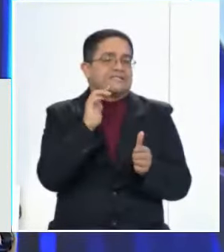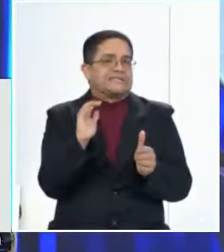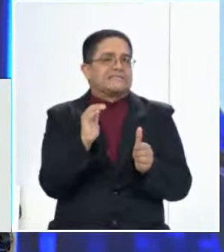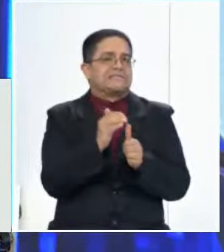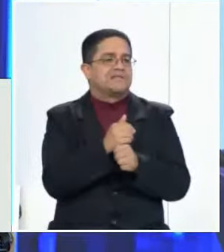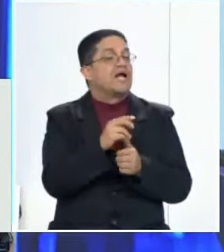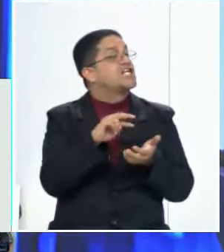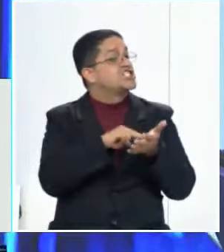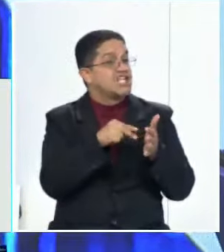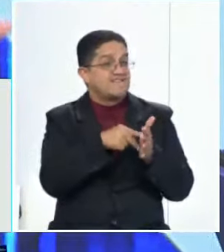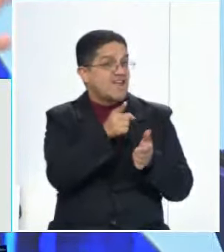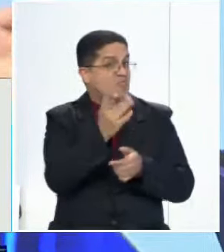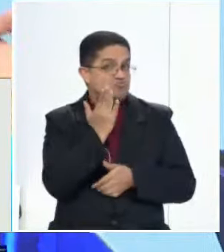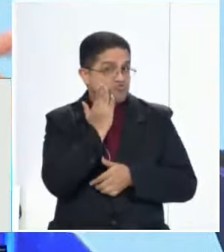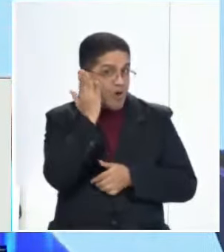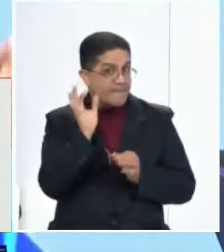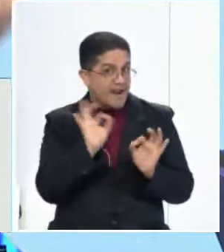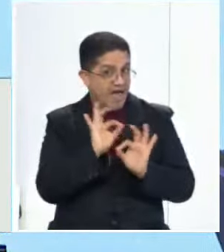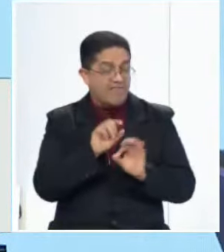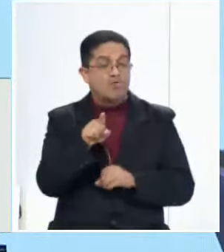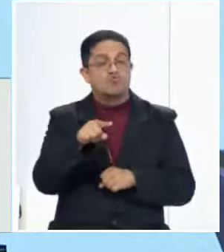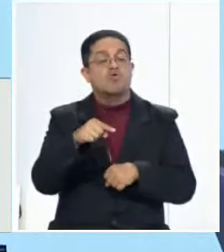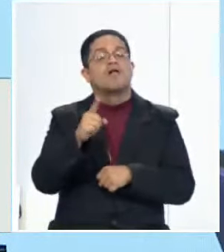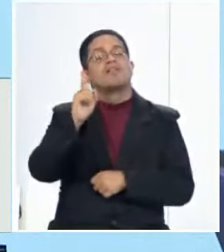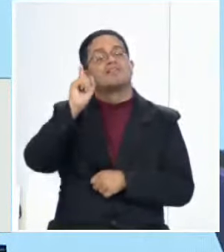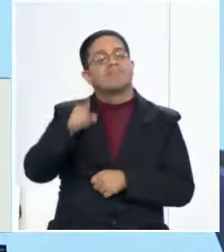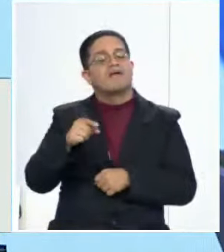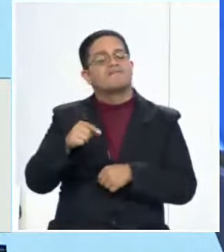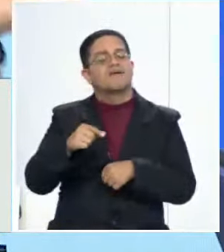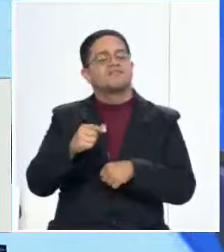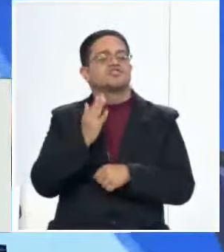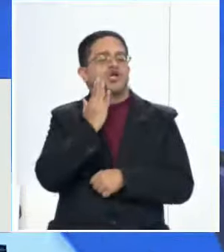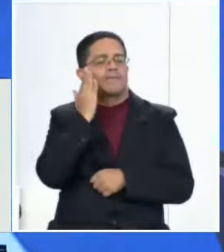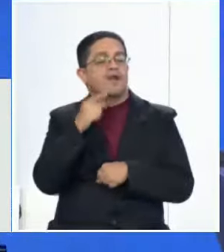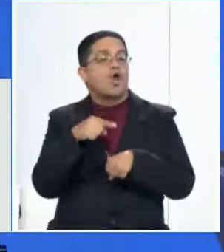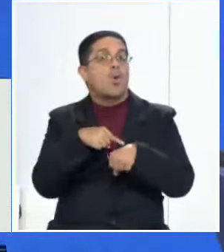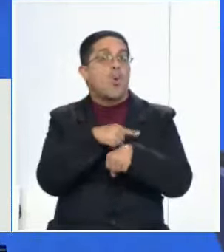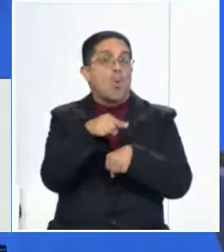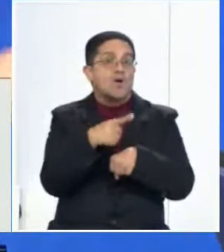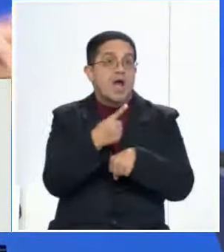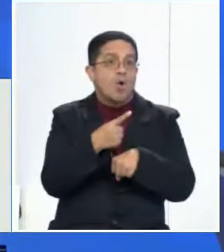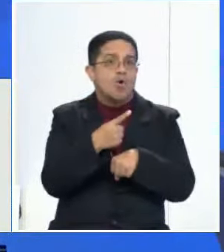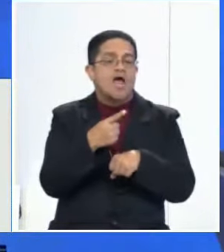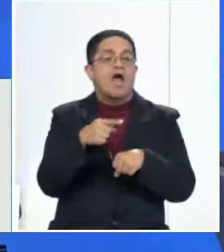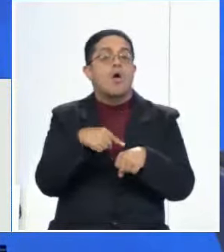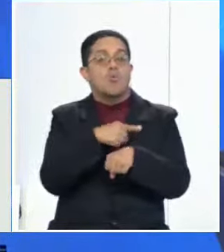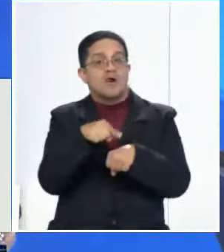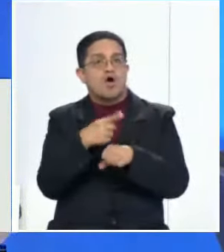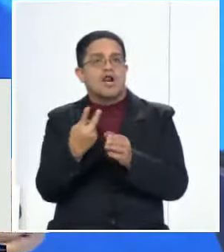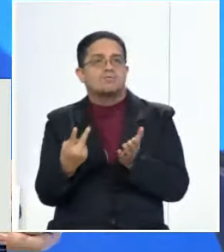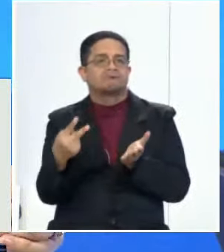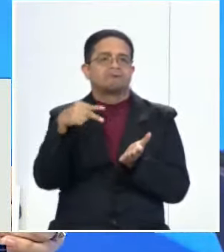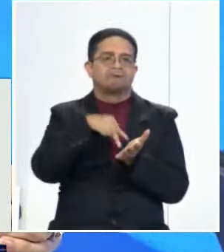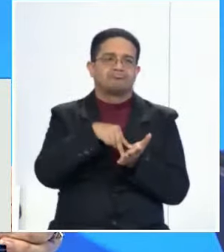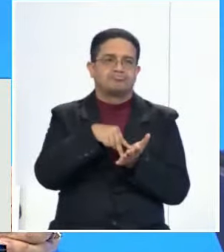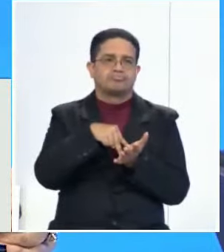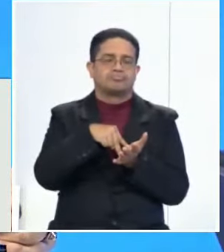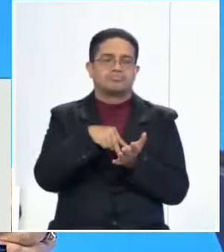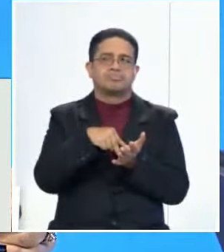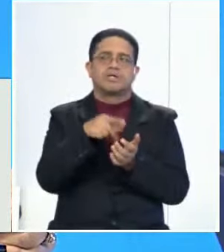que tú no duermes. En promedio tú debes dormir 1 hora continua, te levantas, otra hora te levantas, otra hora te levantas. Y es allí cuando el